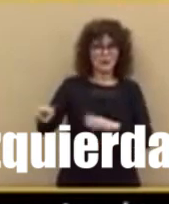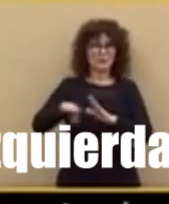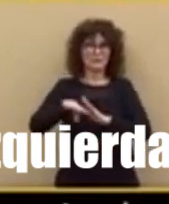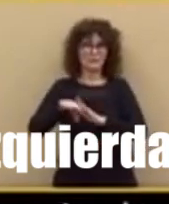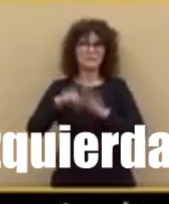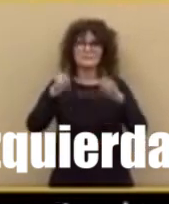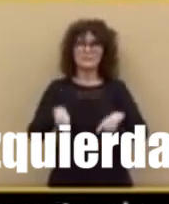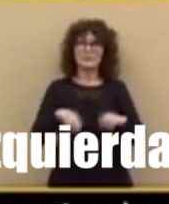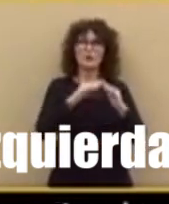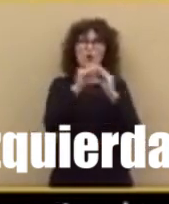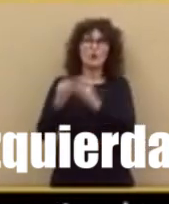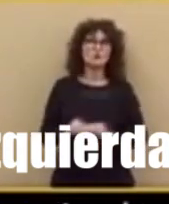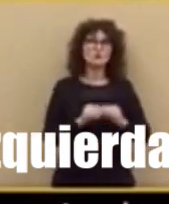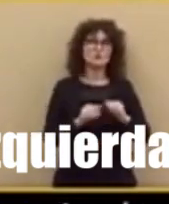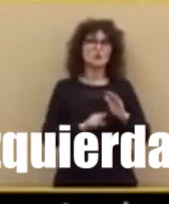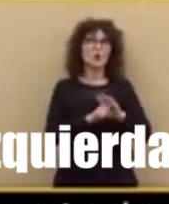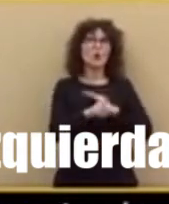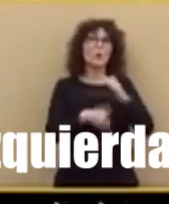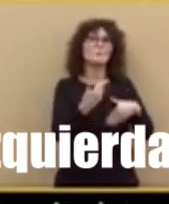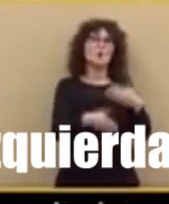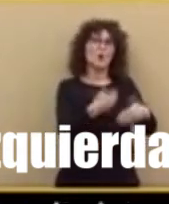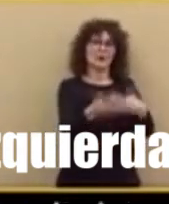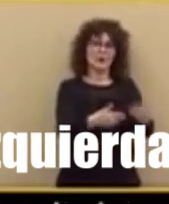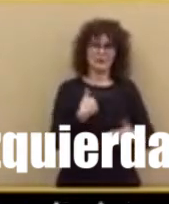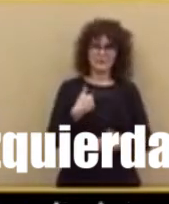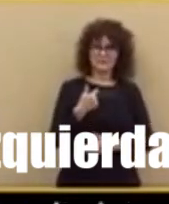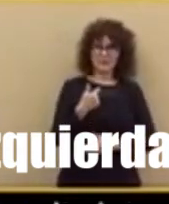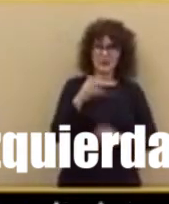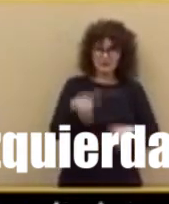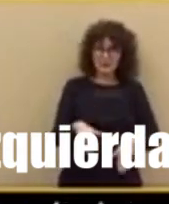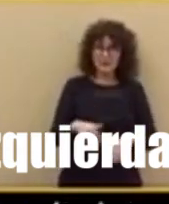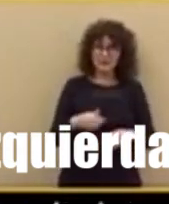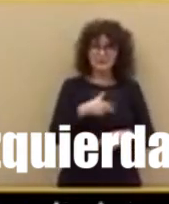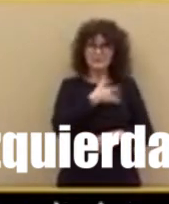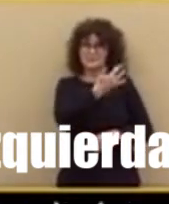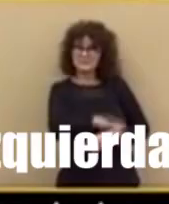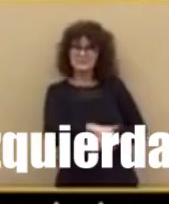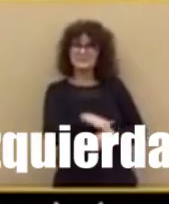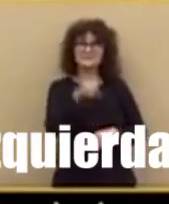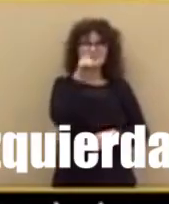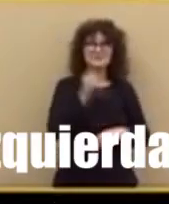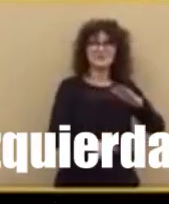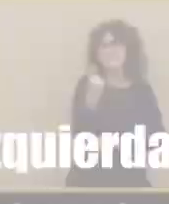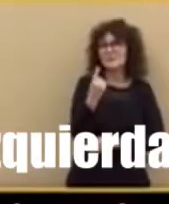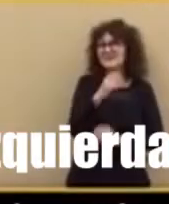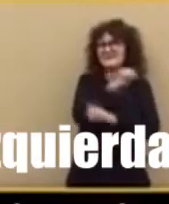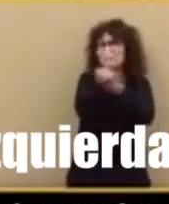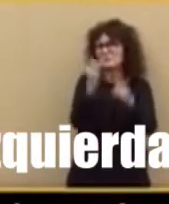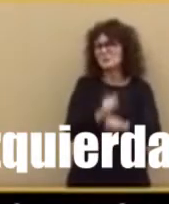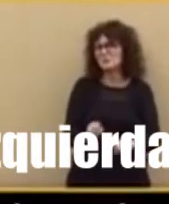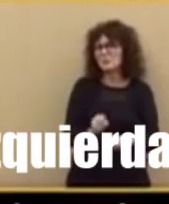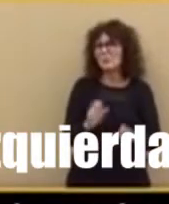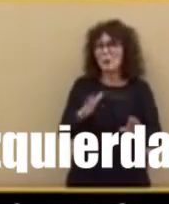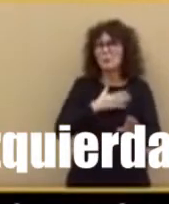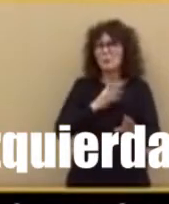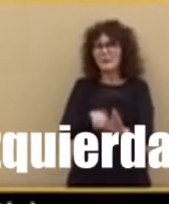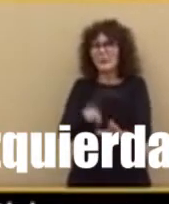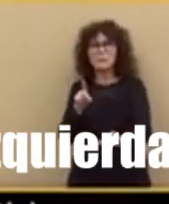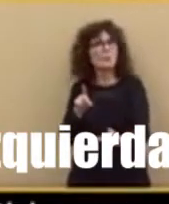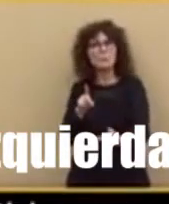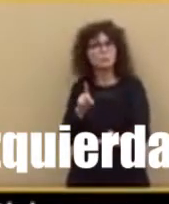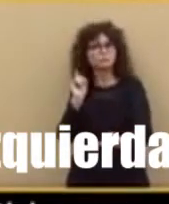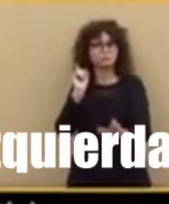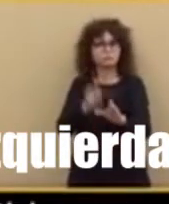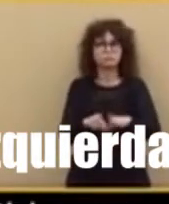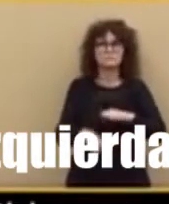de verdad, consiste en que Sánchez siga en la Moncloa gracias a su imprescindible aportación. Desde el PP seguiremos activos